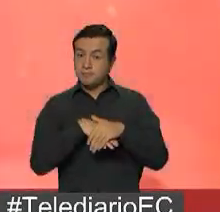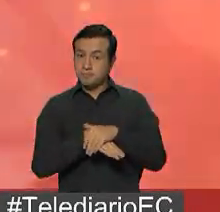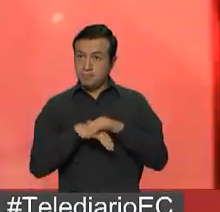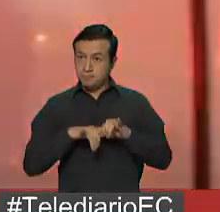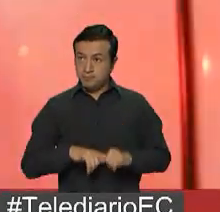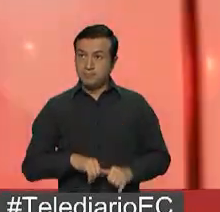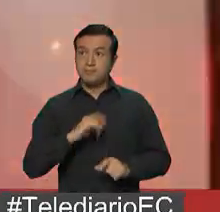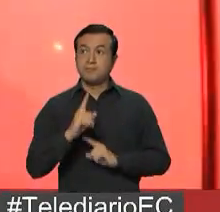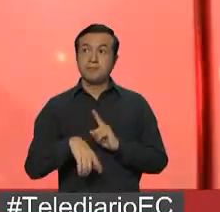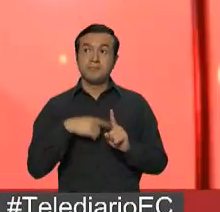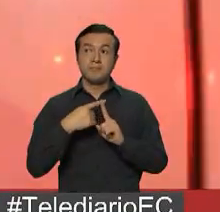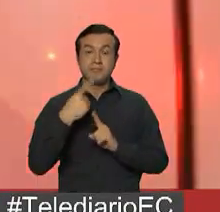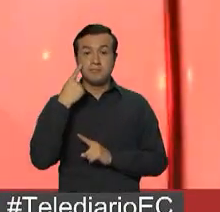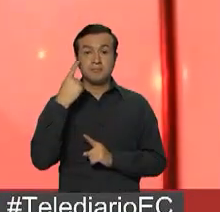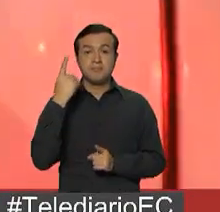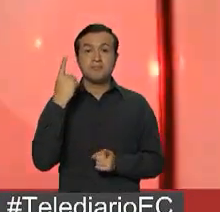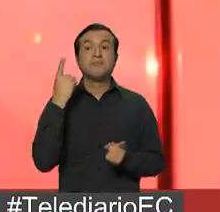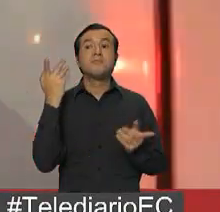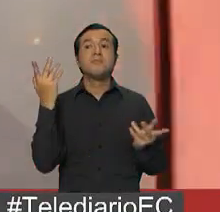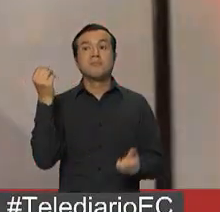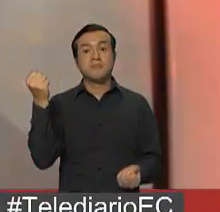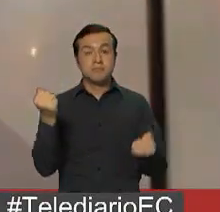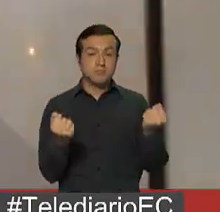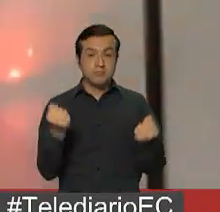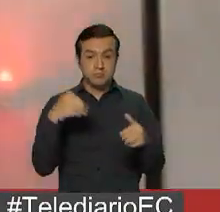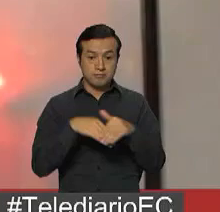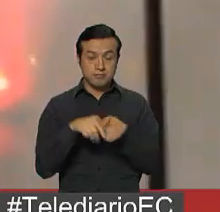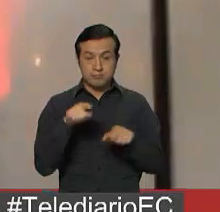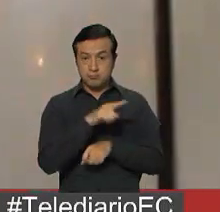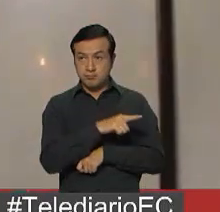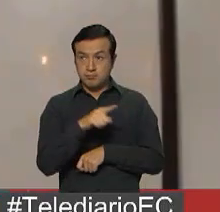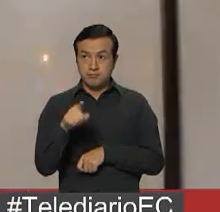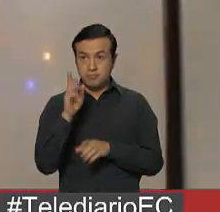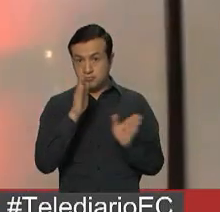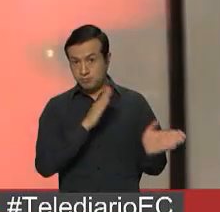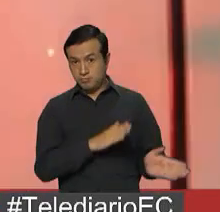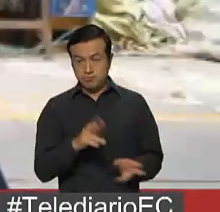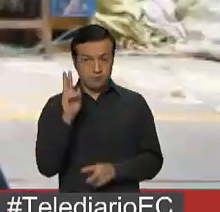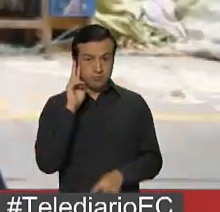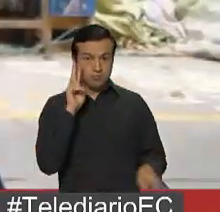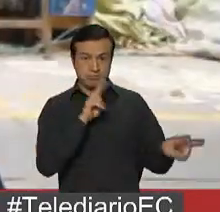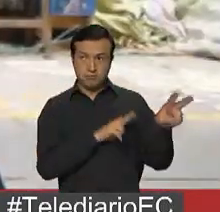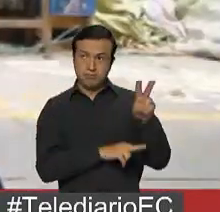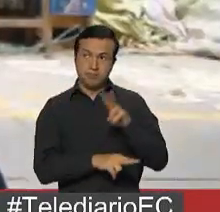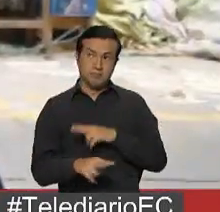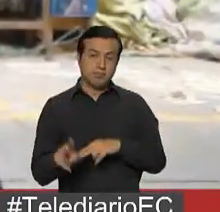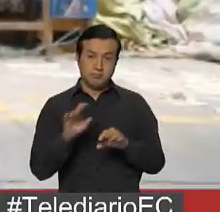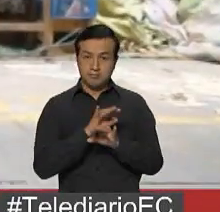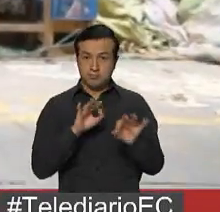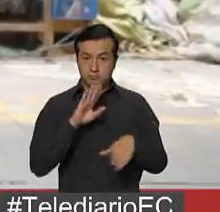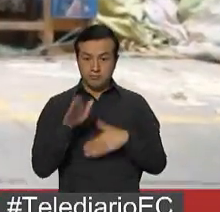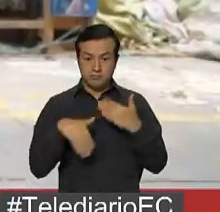sino también a los conductores a quienes para ingresar se le realiza el respectivo triaje y